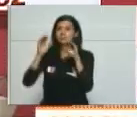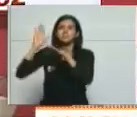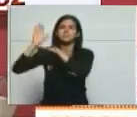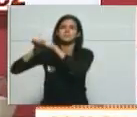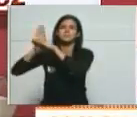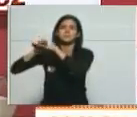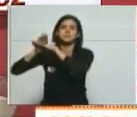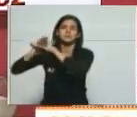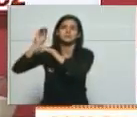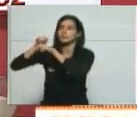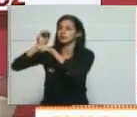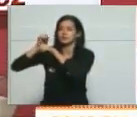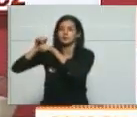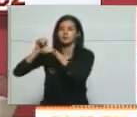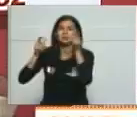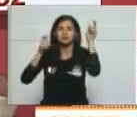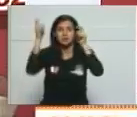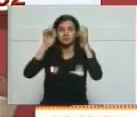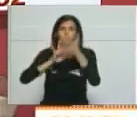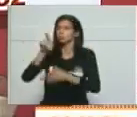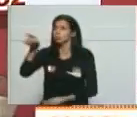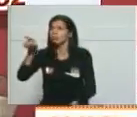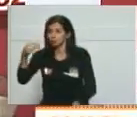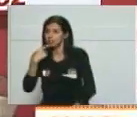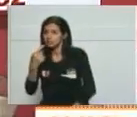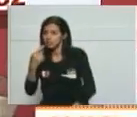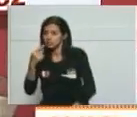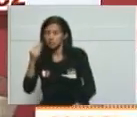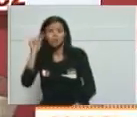del presidente, el comandante Hugo Chávez. Si usted es chavista, como dice, pues...